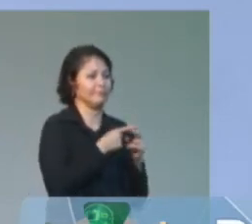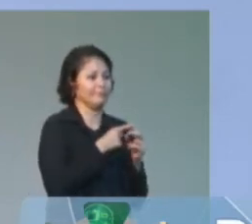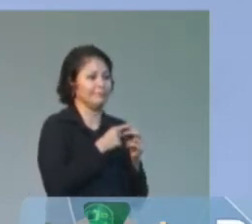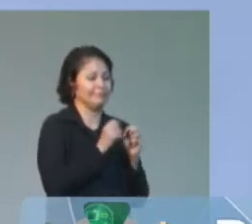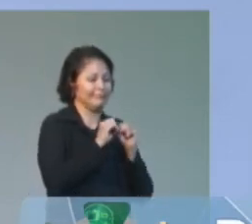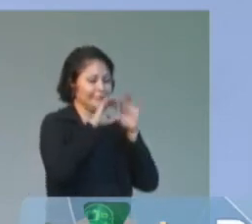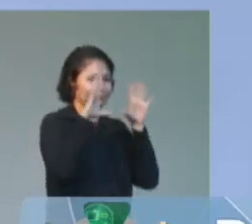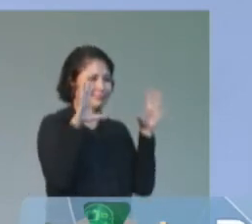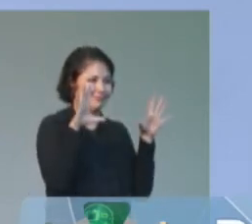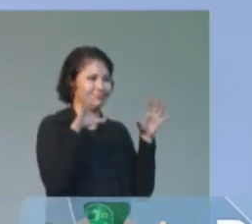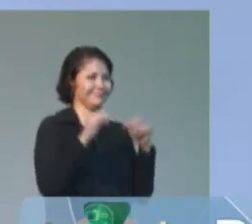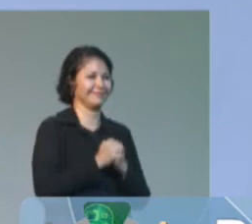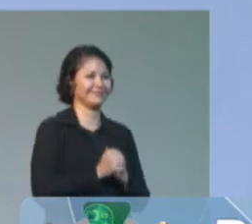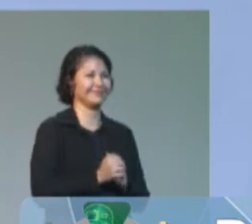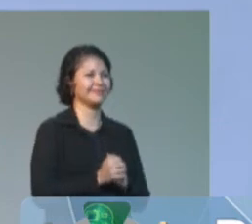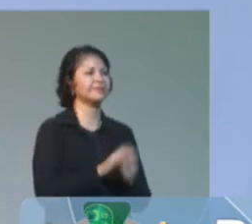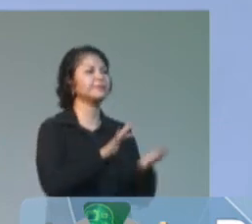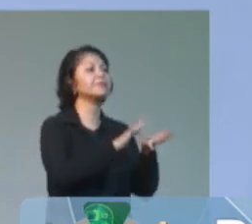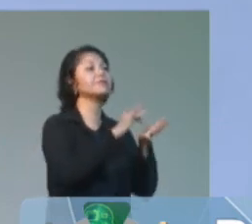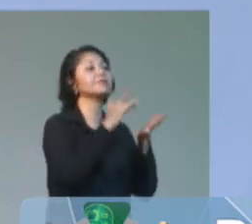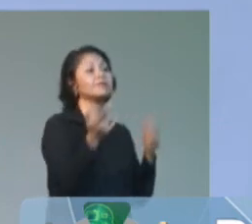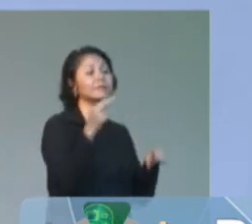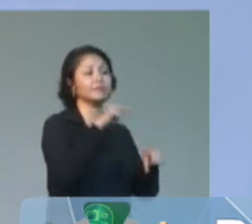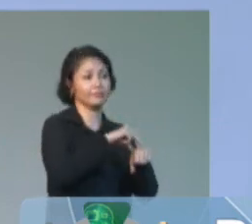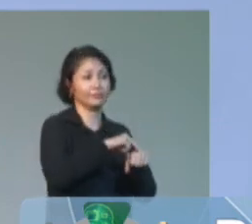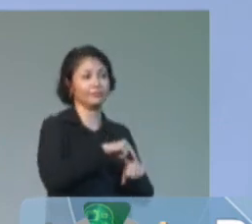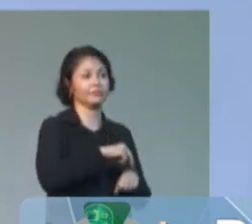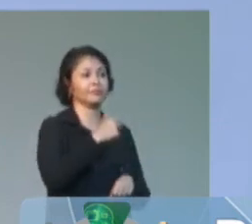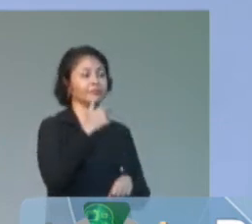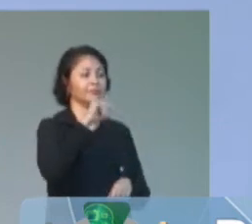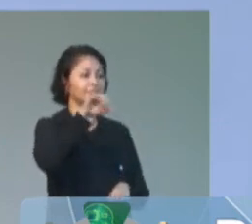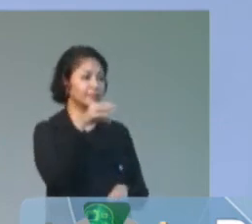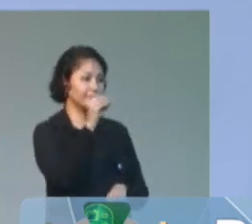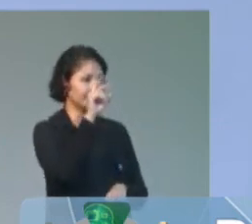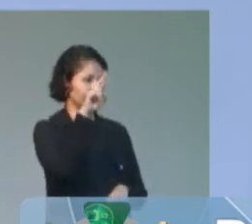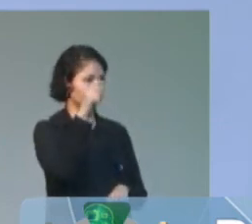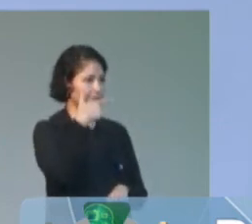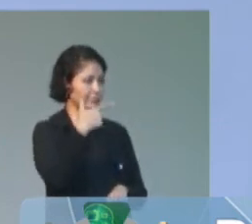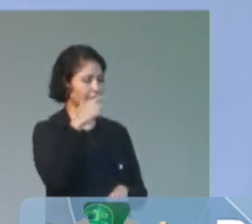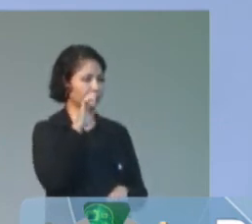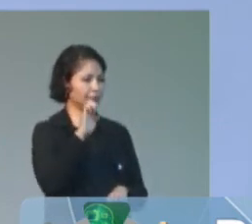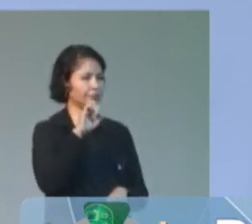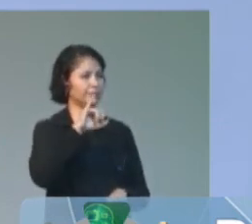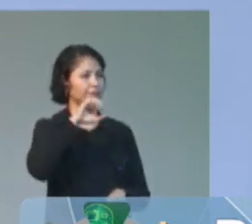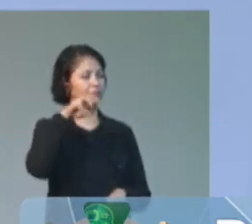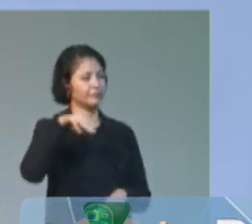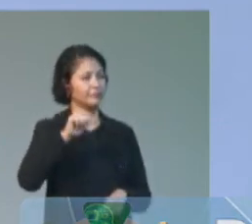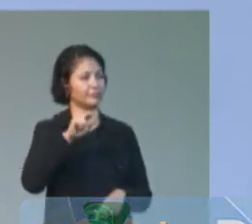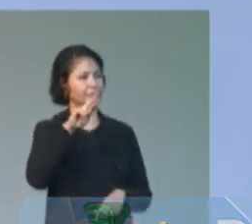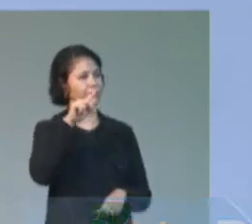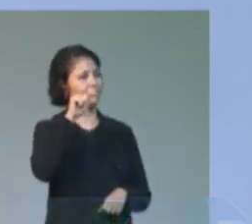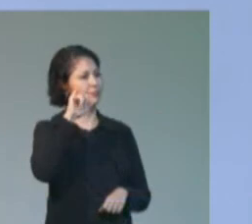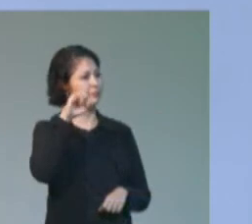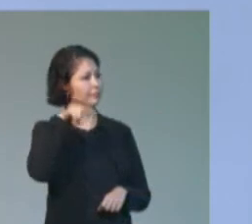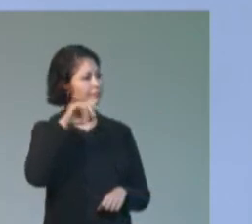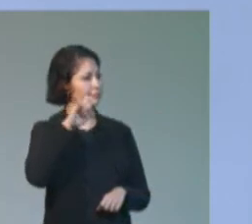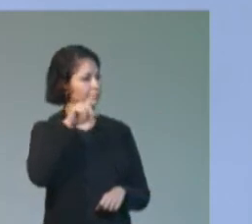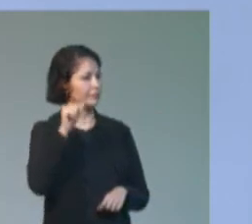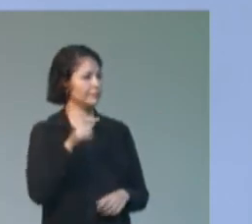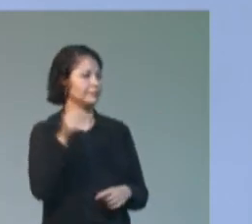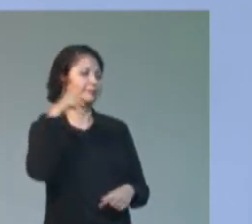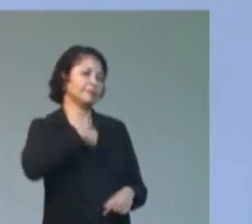lo primero es darle las gracias doctor jorge martínez por invitarme aquí a estar con todos ustedes desgraciadamente